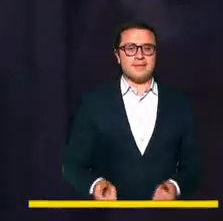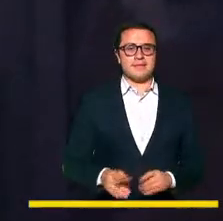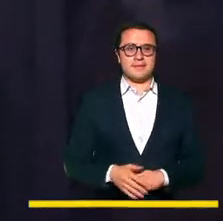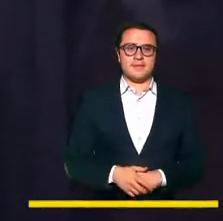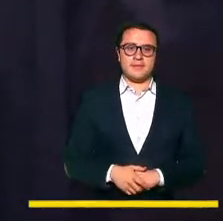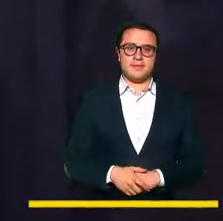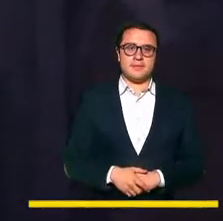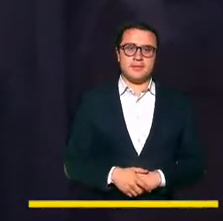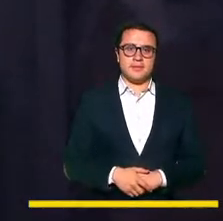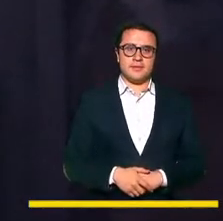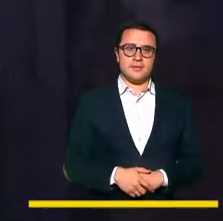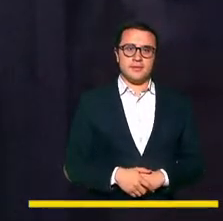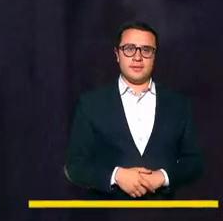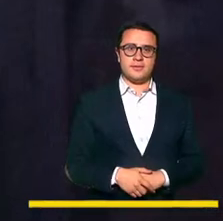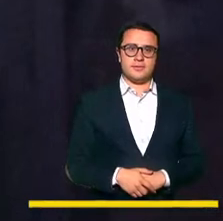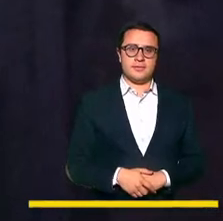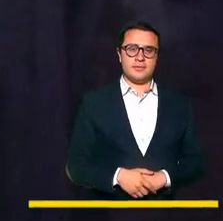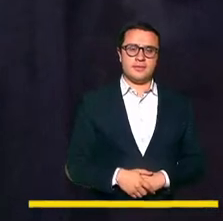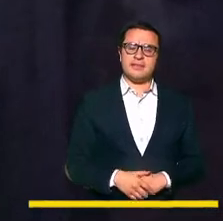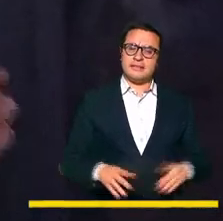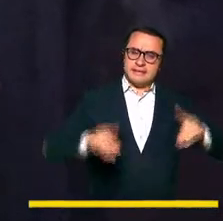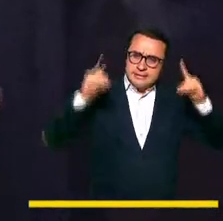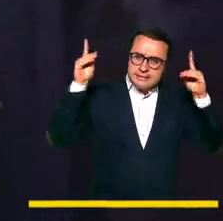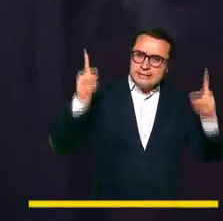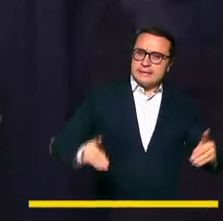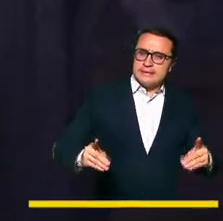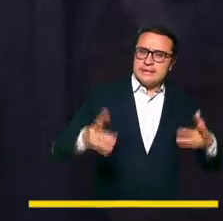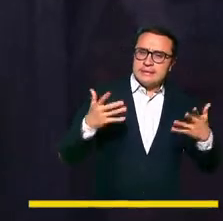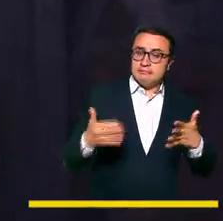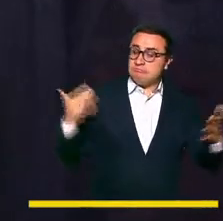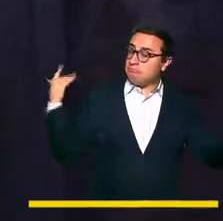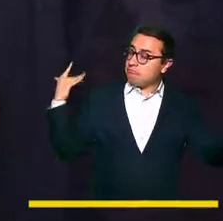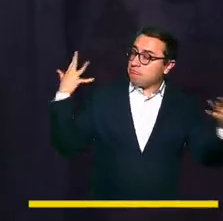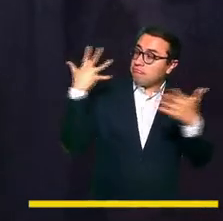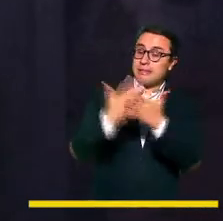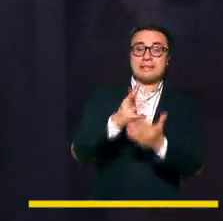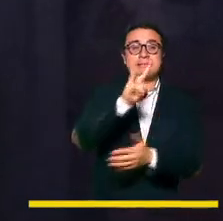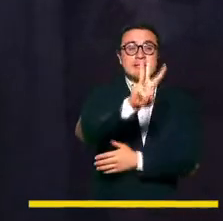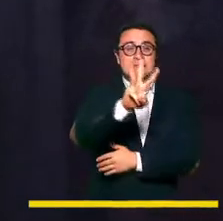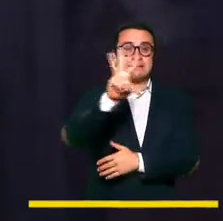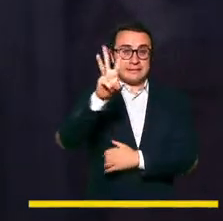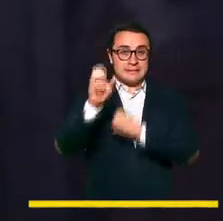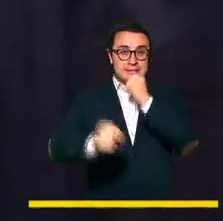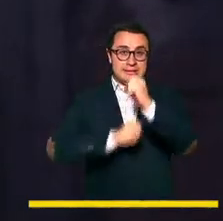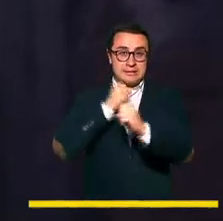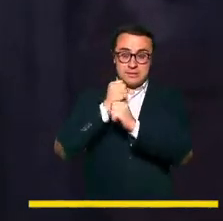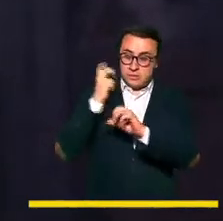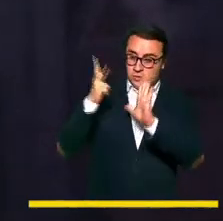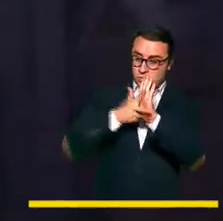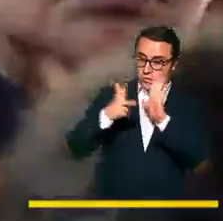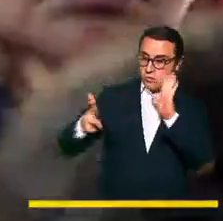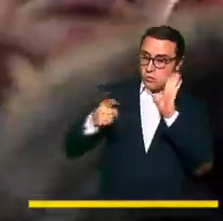Las decisiones de lo que en estos 33 años que llevamos de constitución,